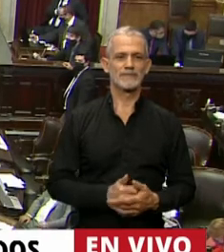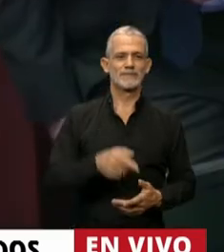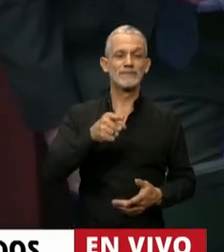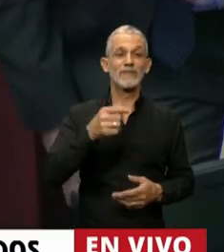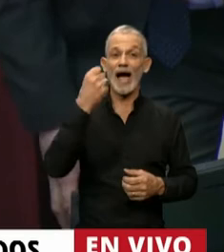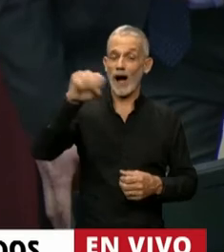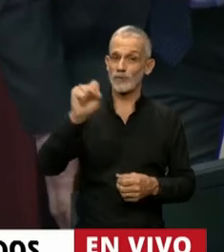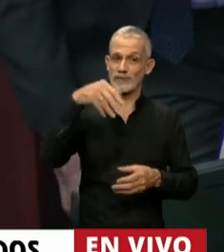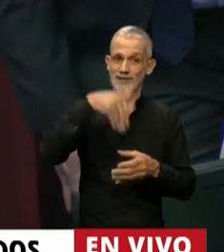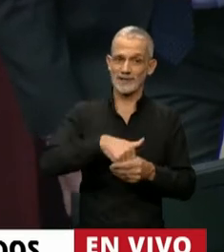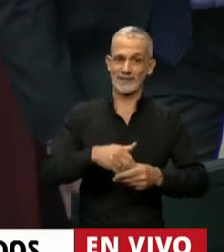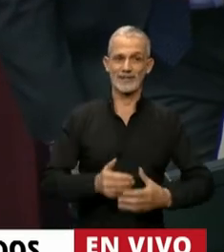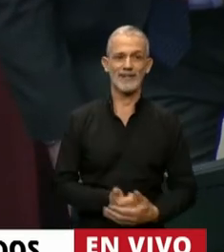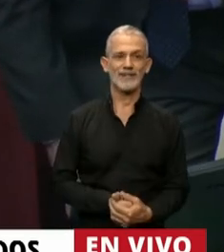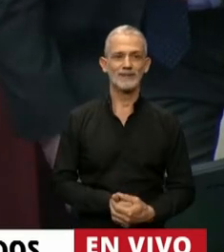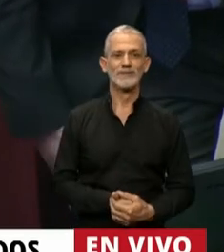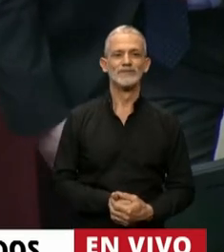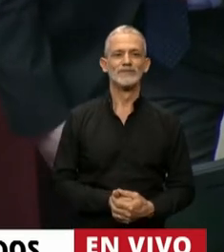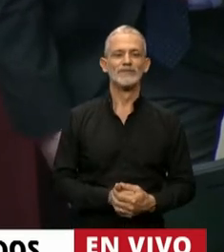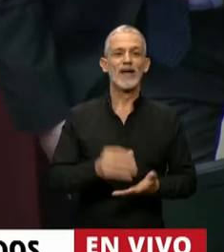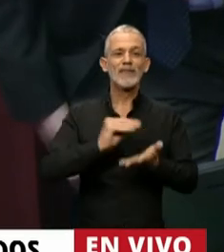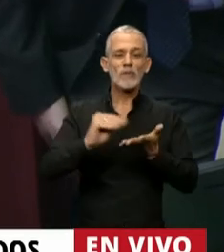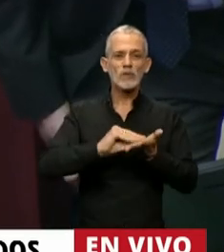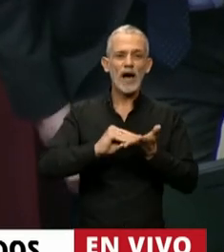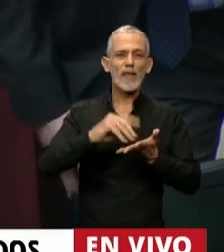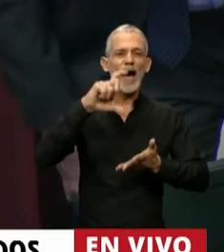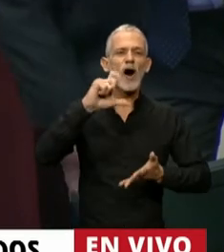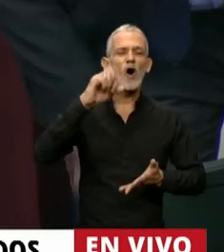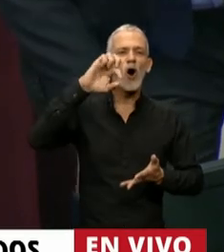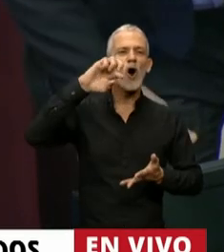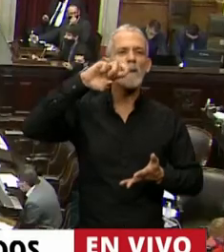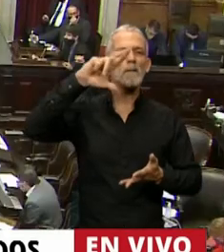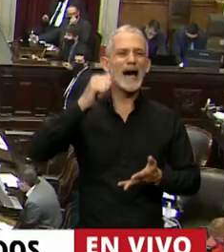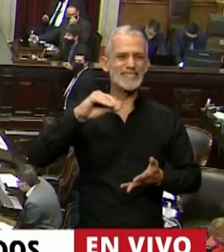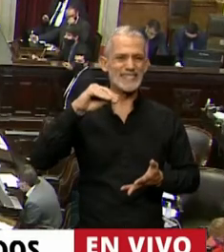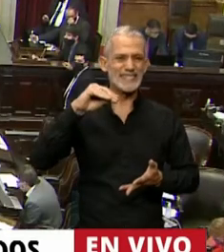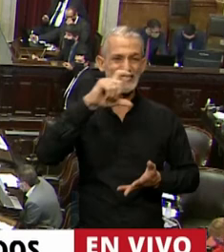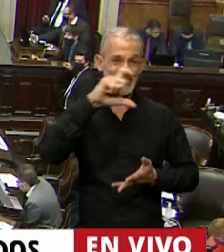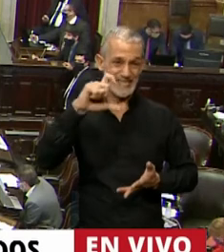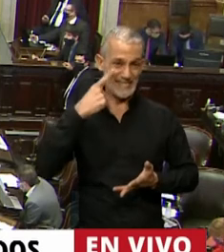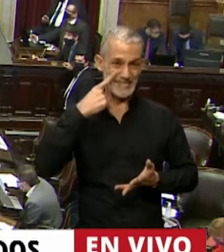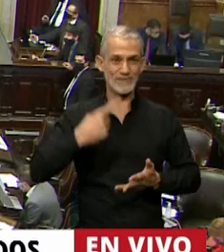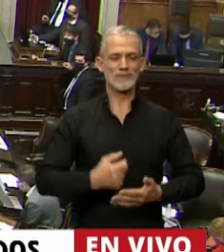Ausente a la hora de votar. Diputada Lucía Corpachi.